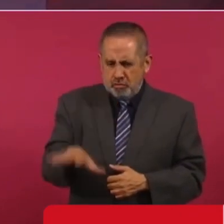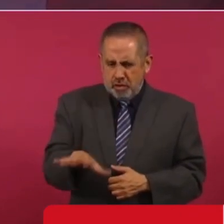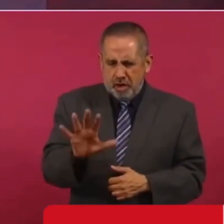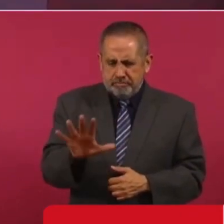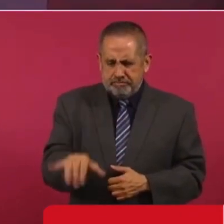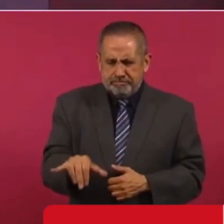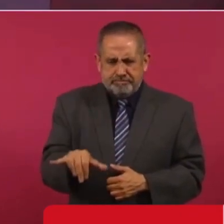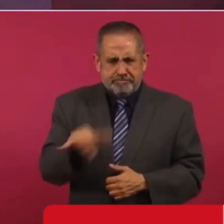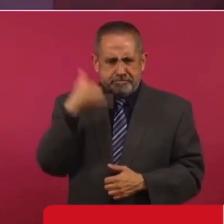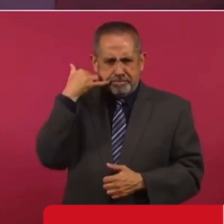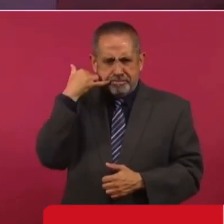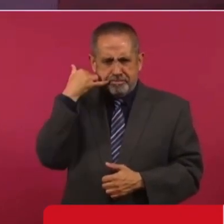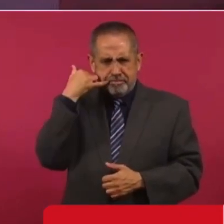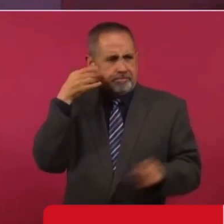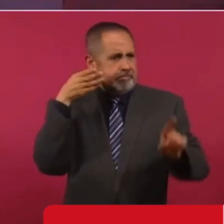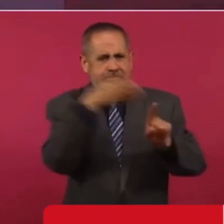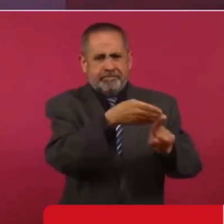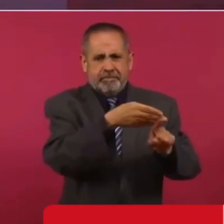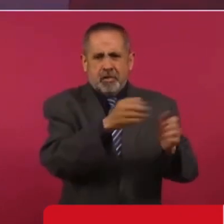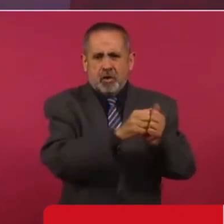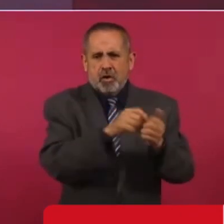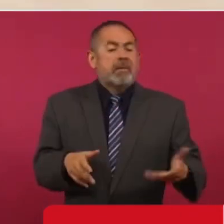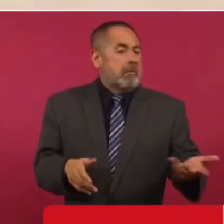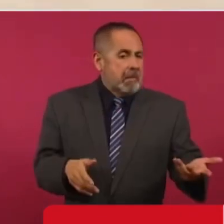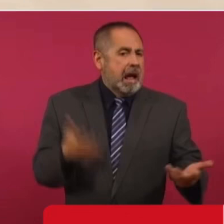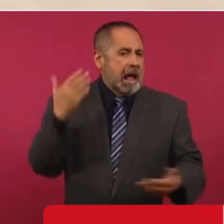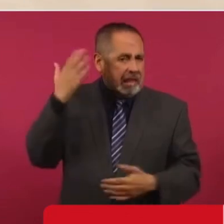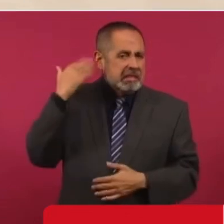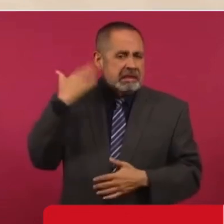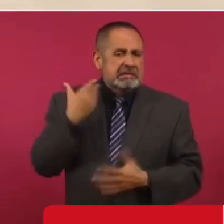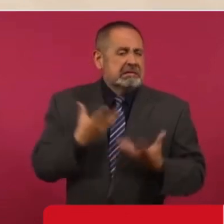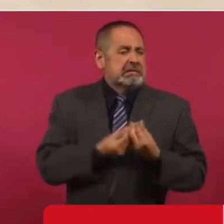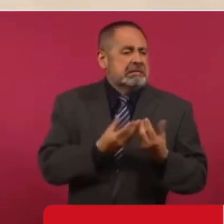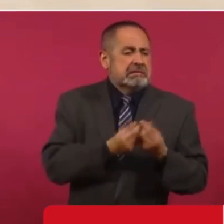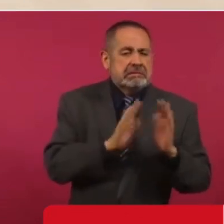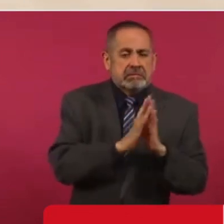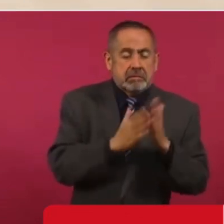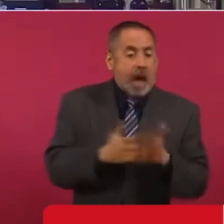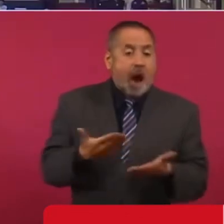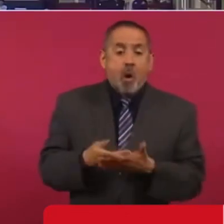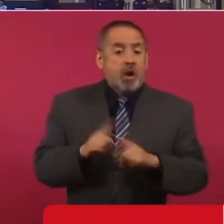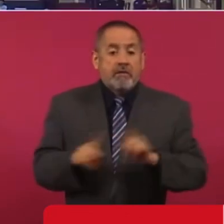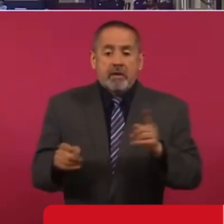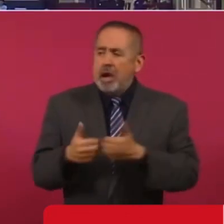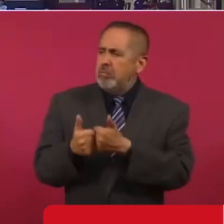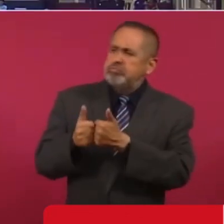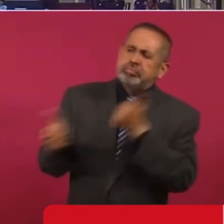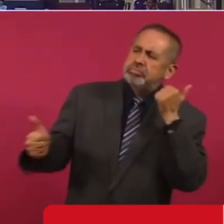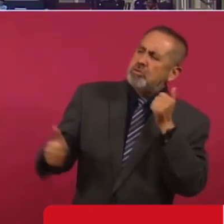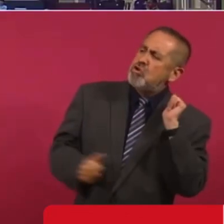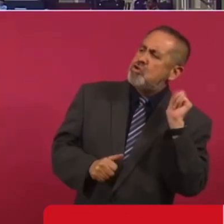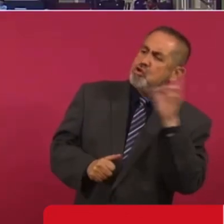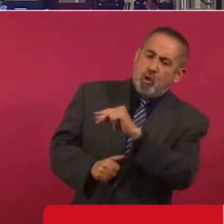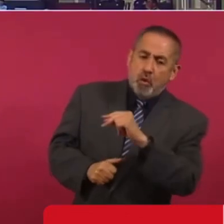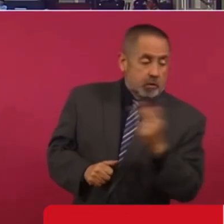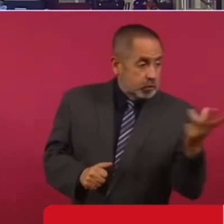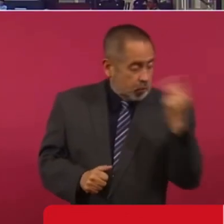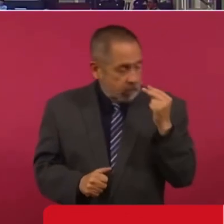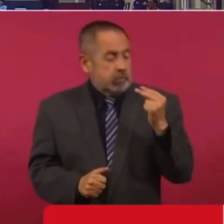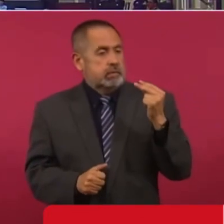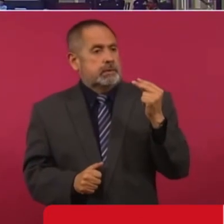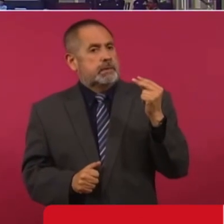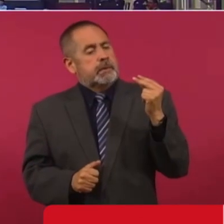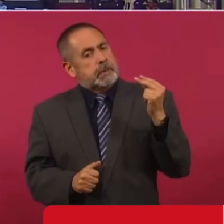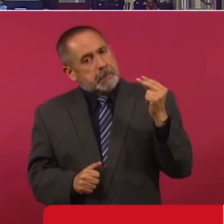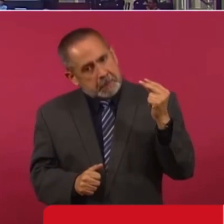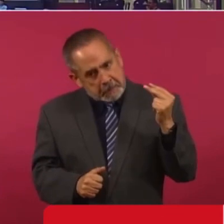comunicación con el presidente de la Corte. Entonces, qué bueno que estamos viviendo todo esto,